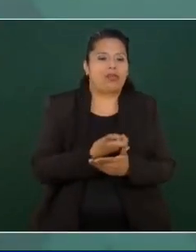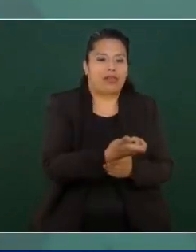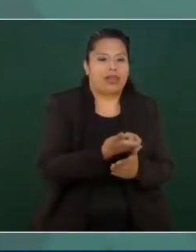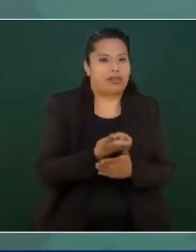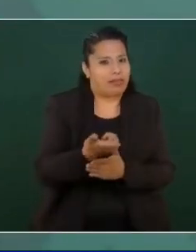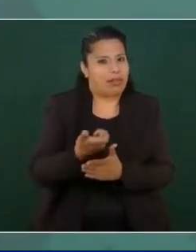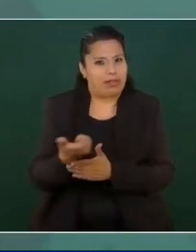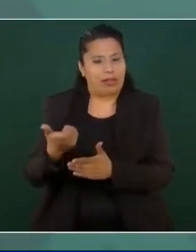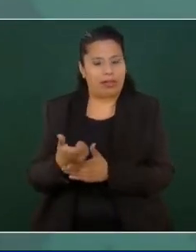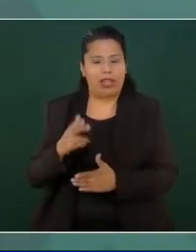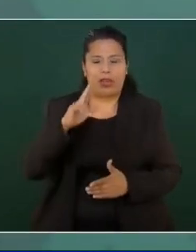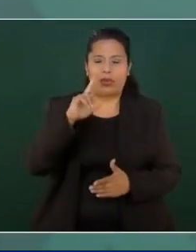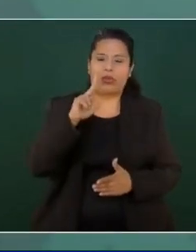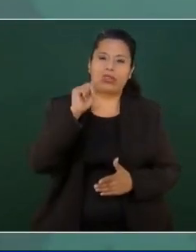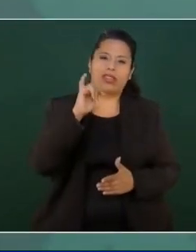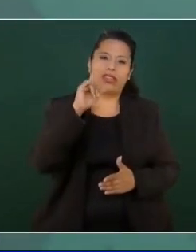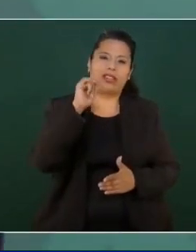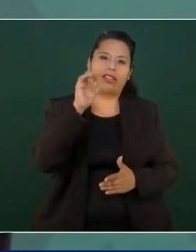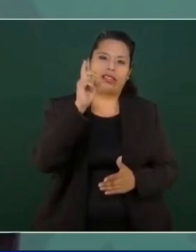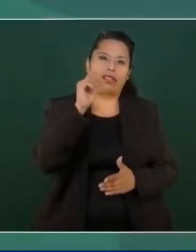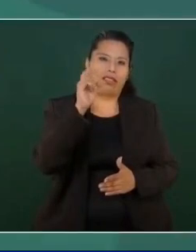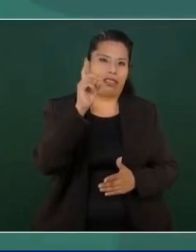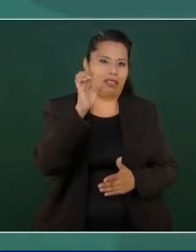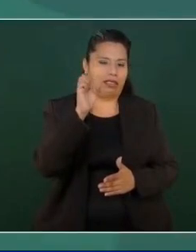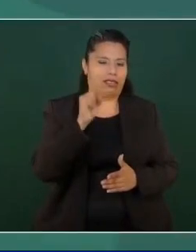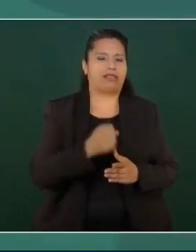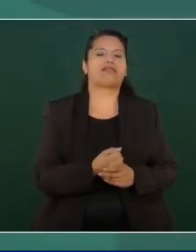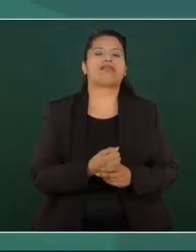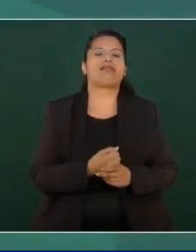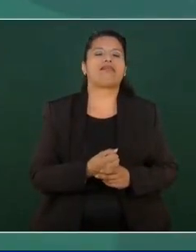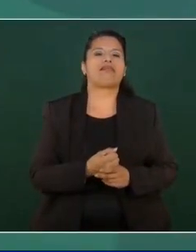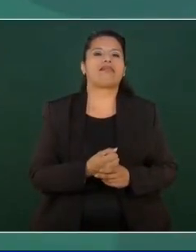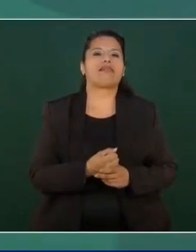Y las remesas,